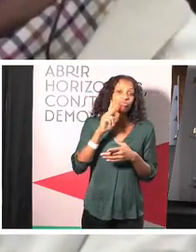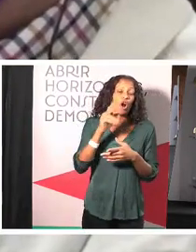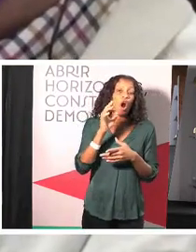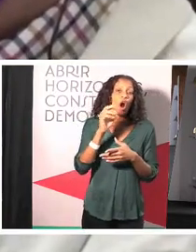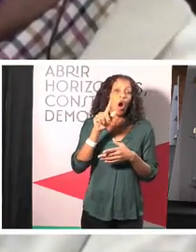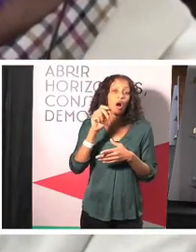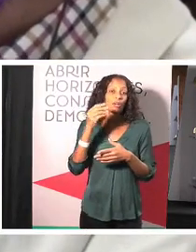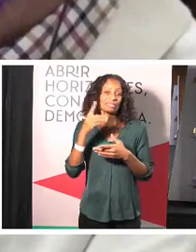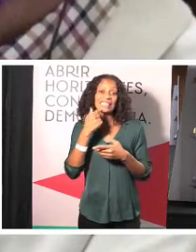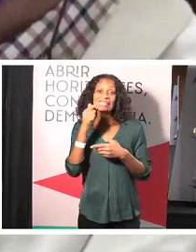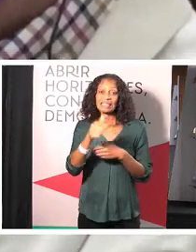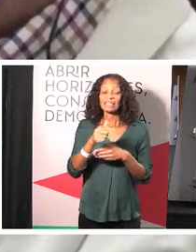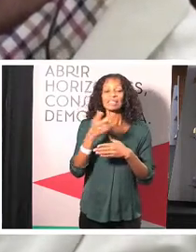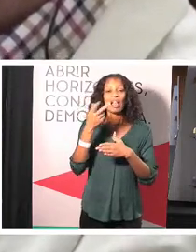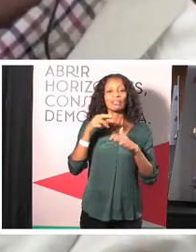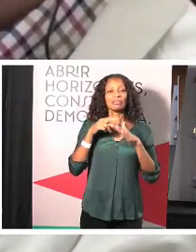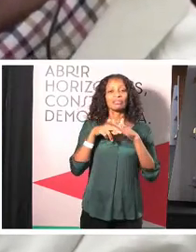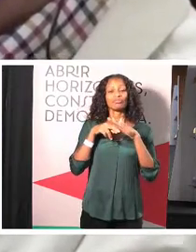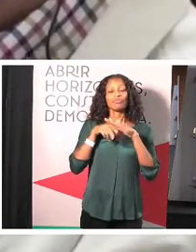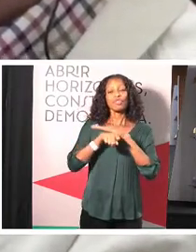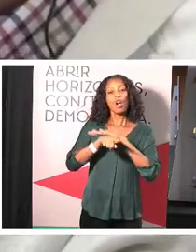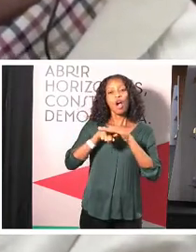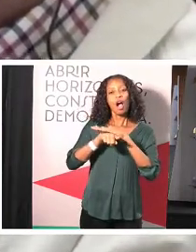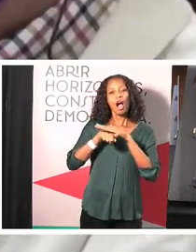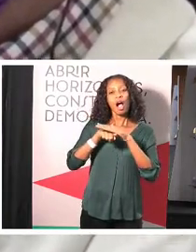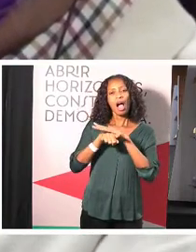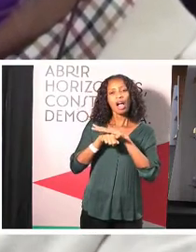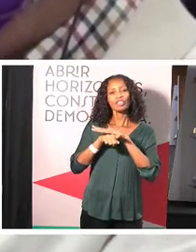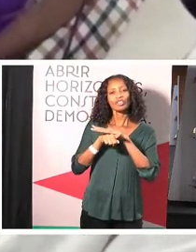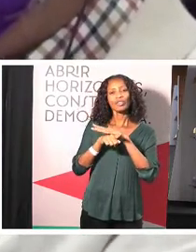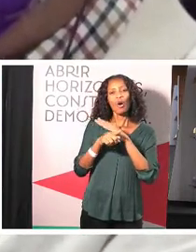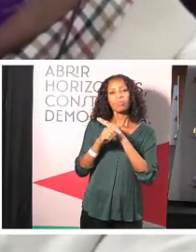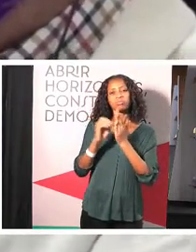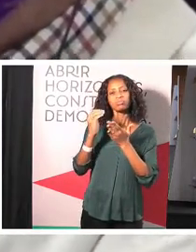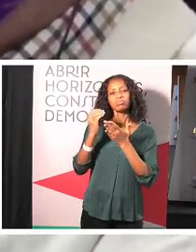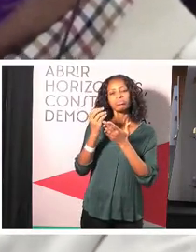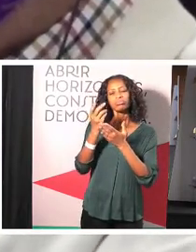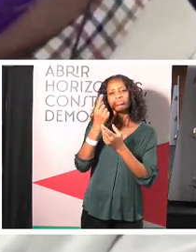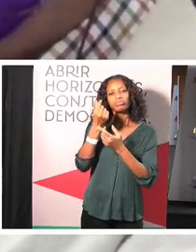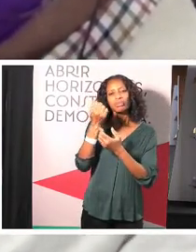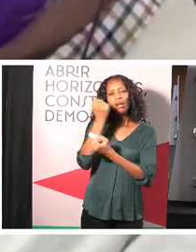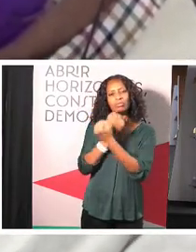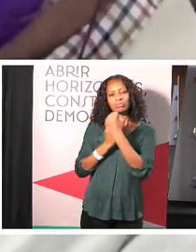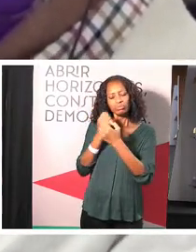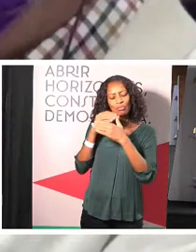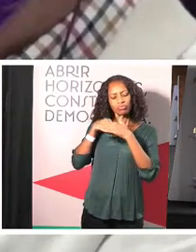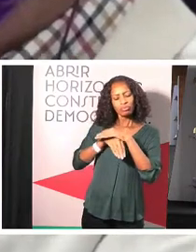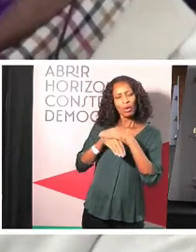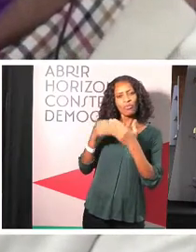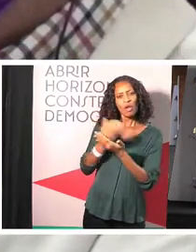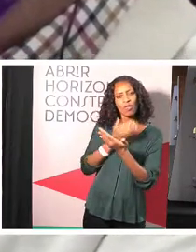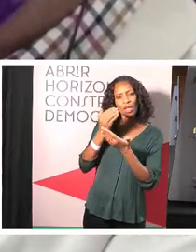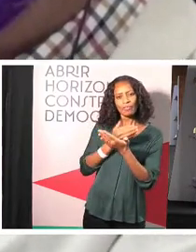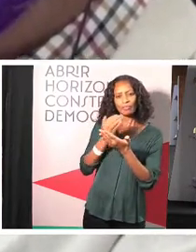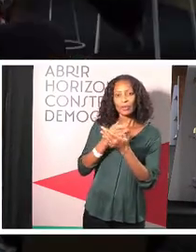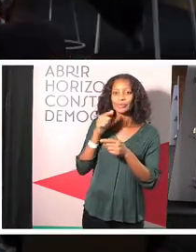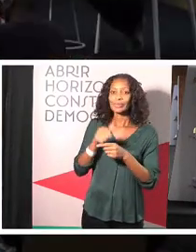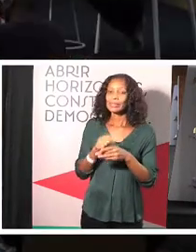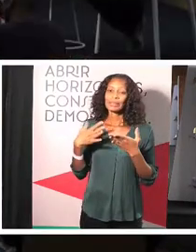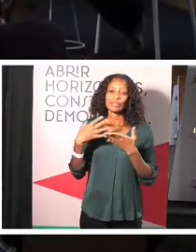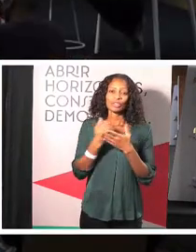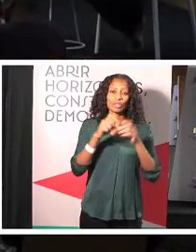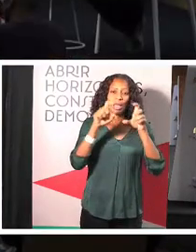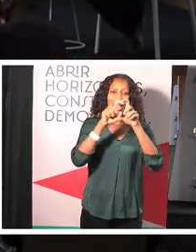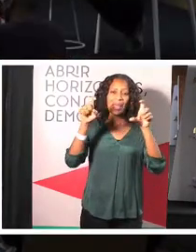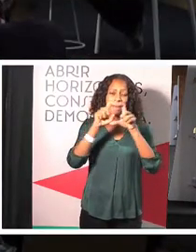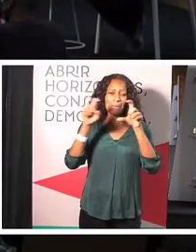fondos que participa en la mayor parte de empresas españolas. Estamos hablando, pues, casi el 80% de las empresas del IBEX. Y las empresas del